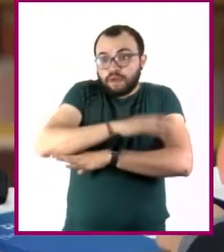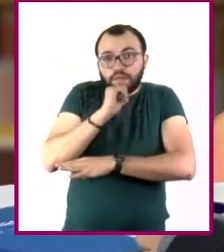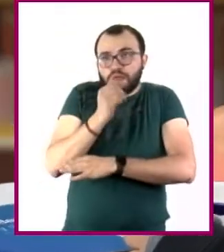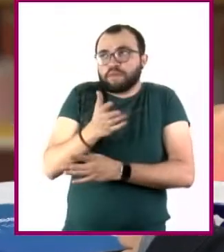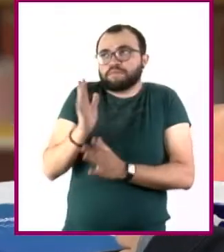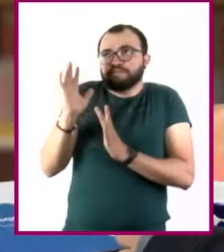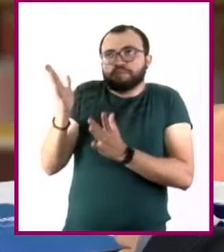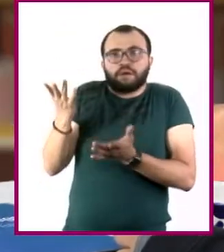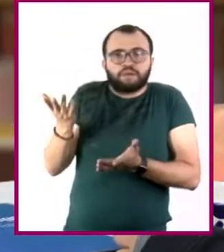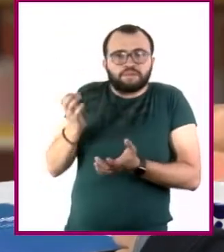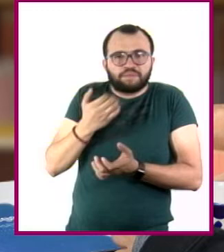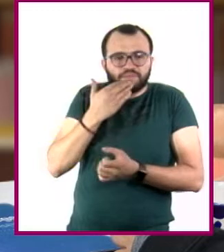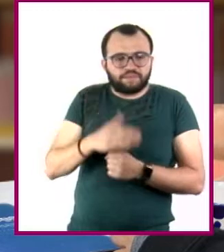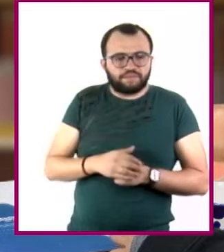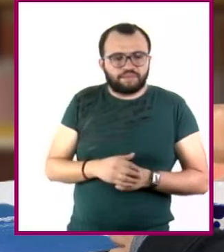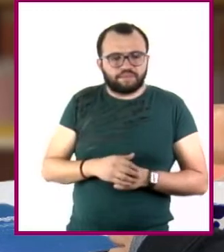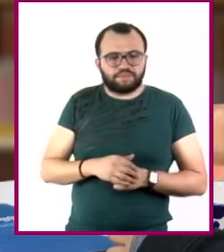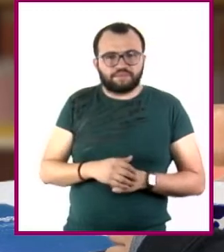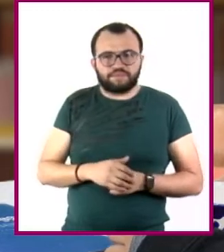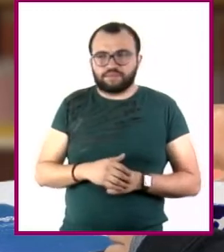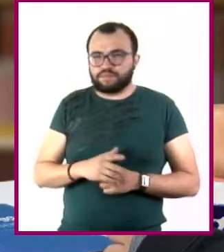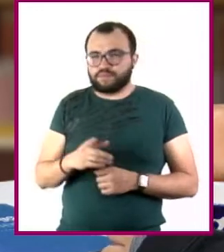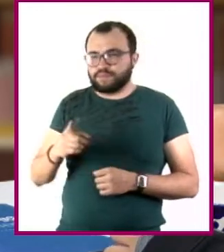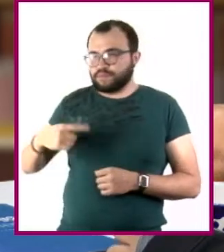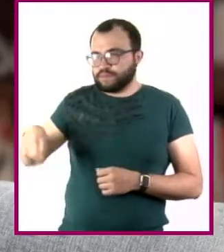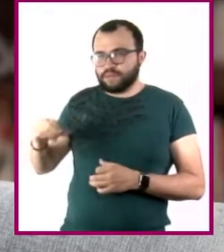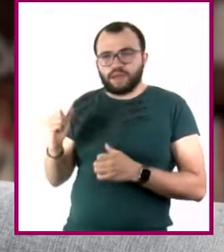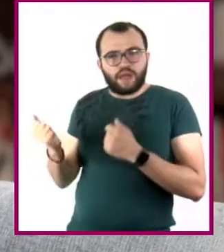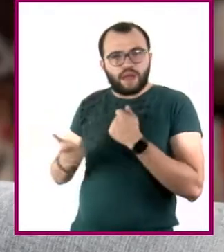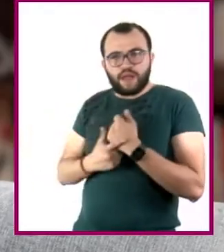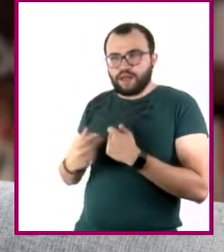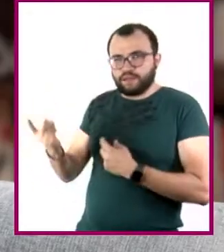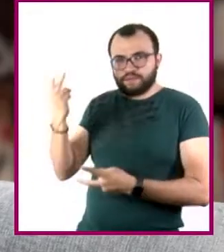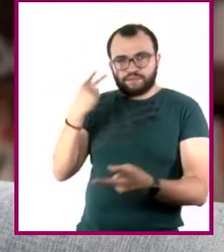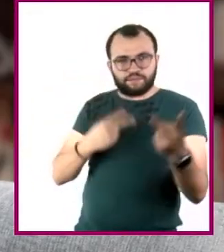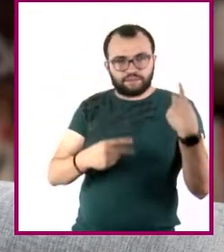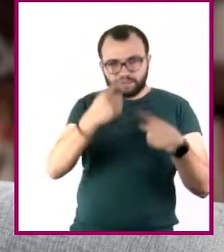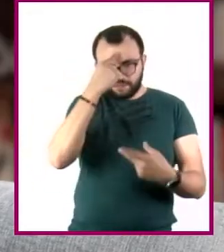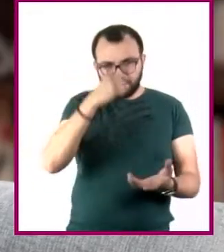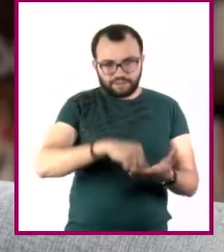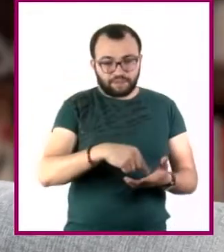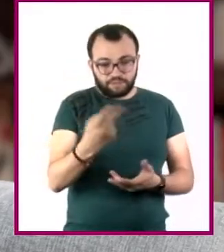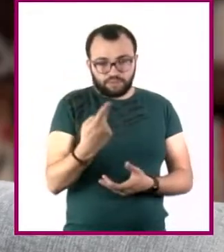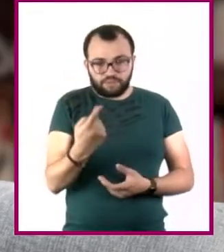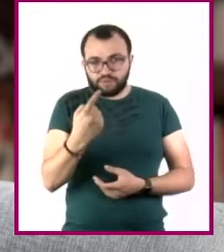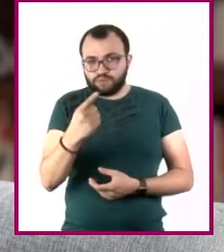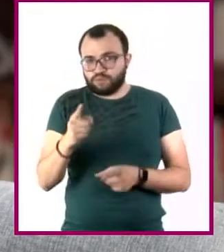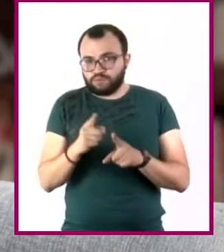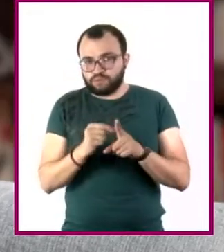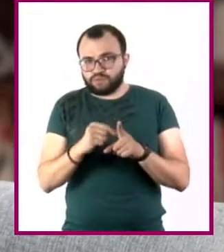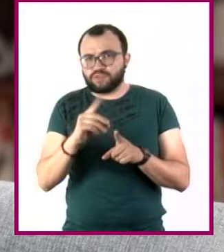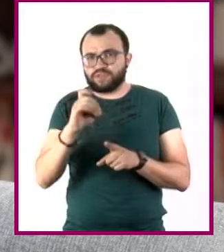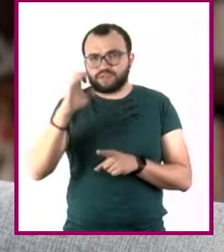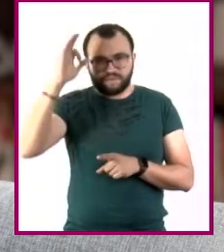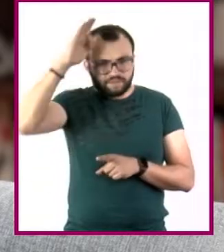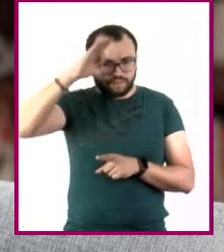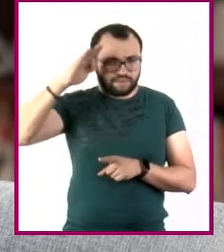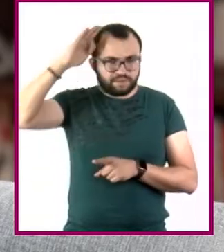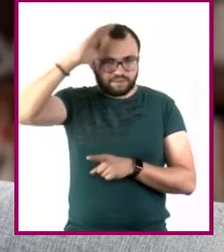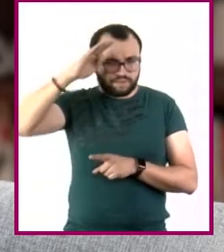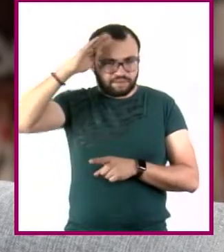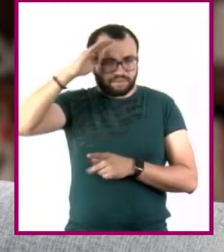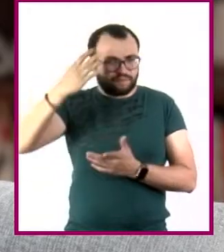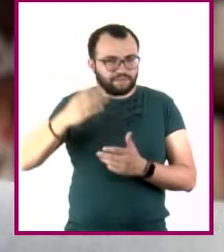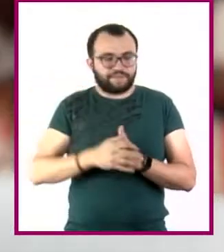Si alguien nos viera, ¿pensaría que nos estamos burlando de la filosofía, Lu? No, ¿cómo crees? Déjame explico. Tú